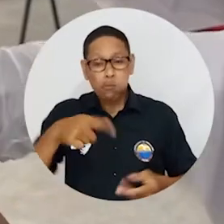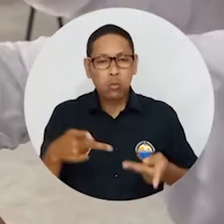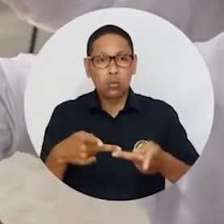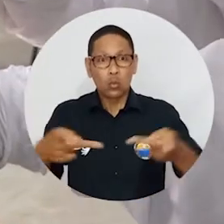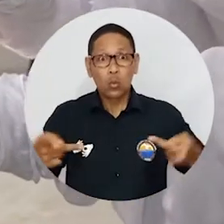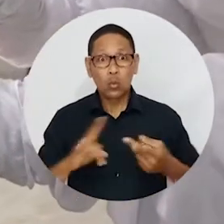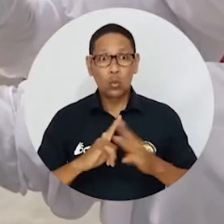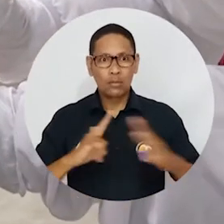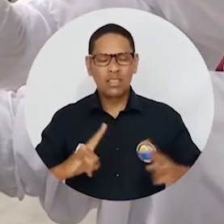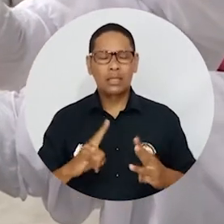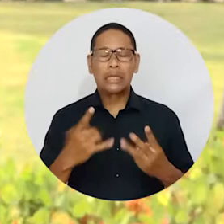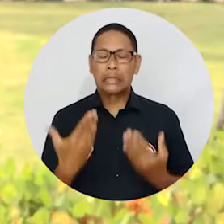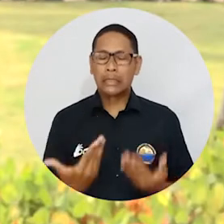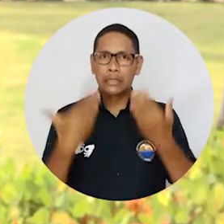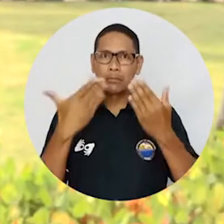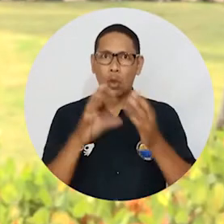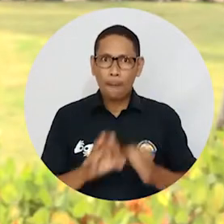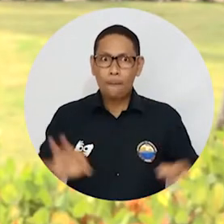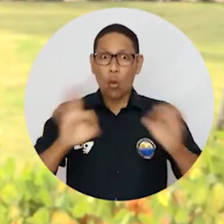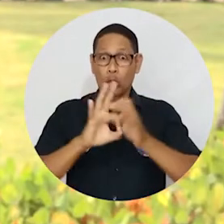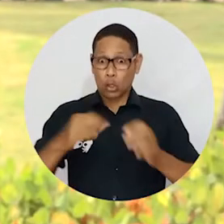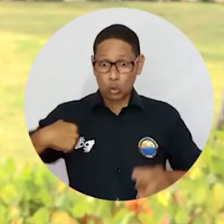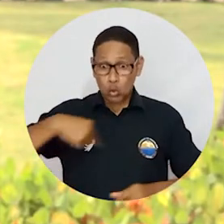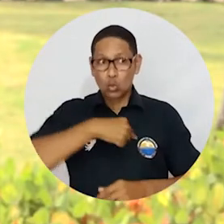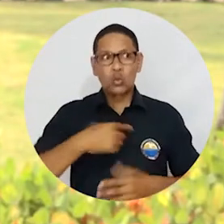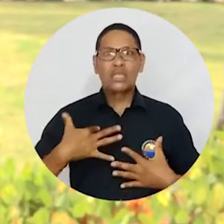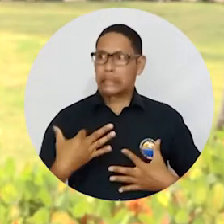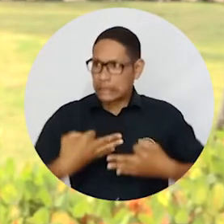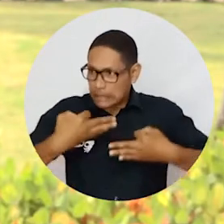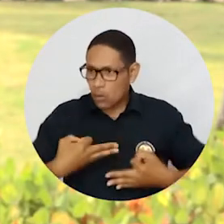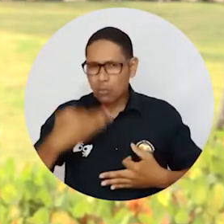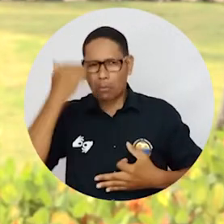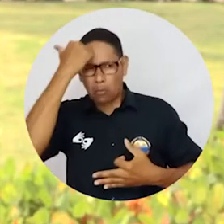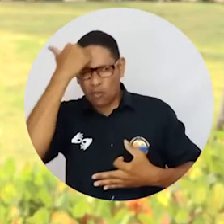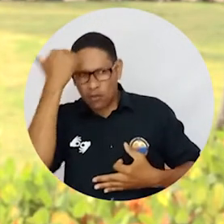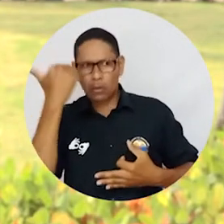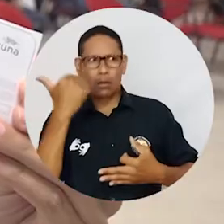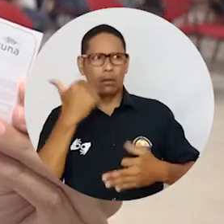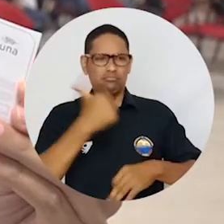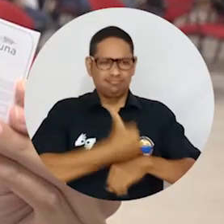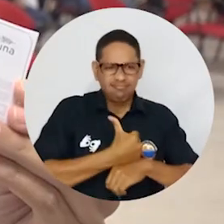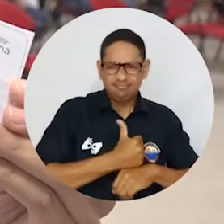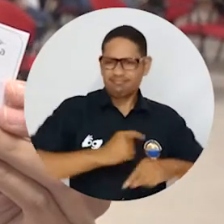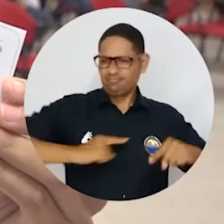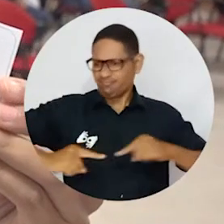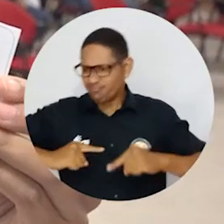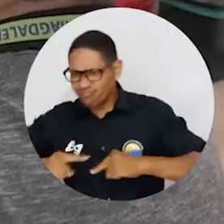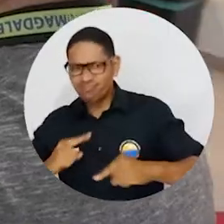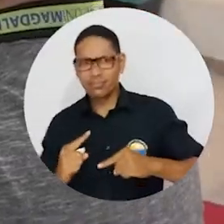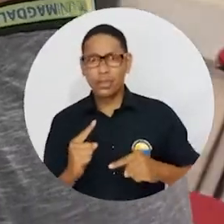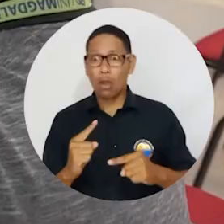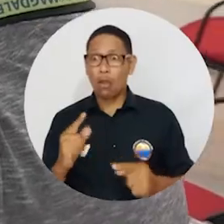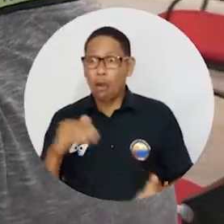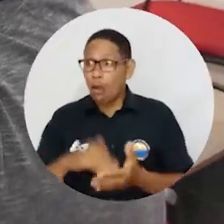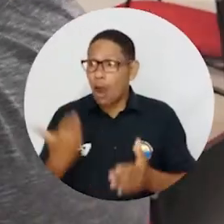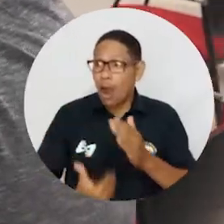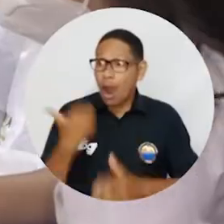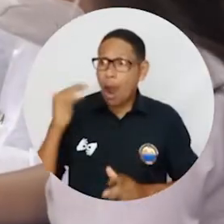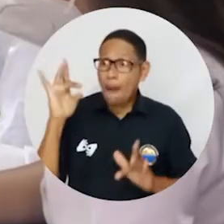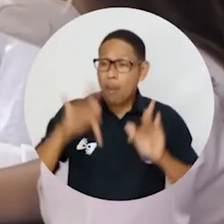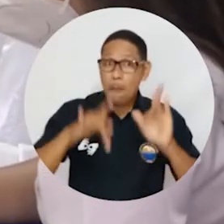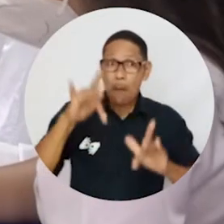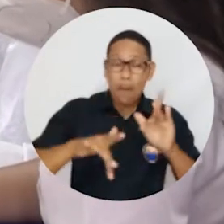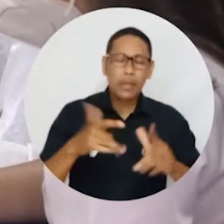que busca garantizar la seguridad de nosotros como profesores, como directivos, frente a un eventual regreso a la